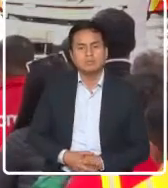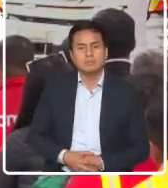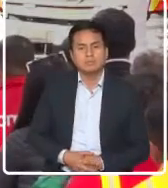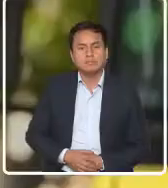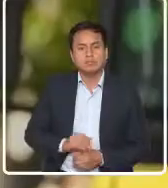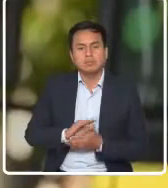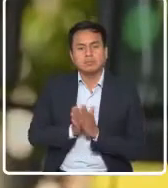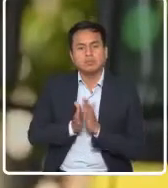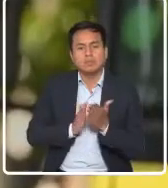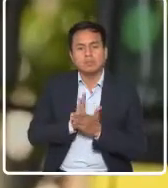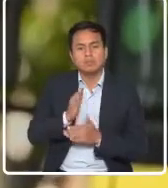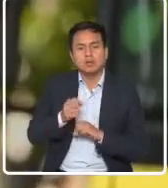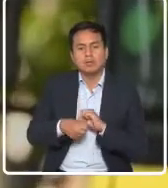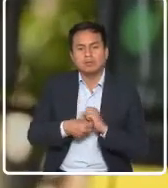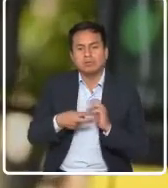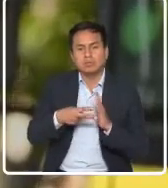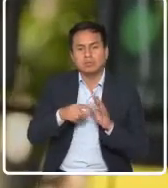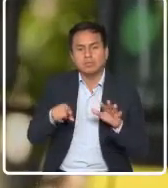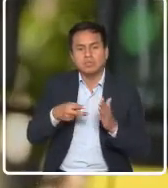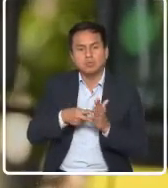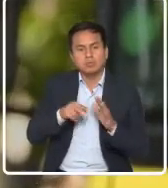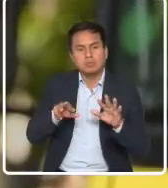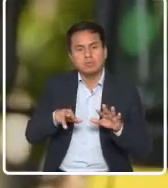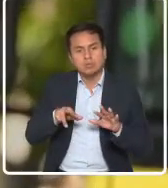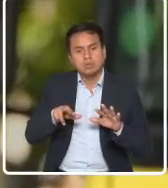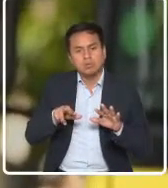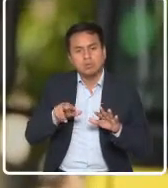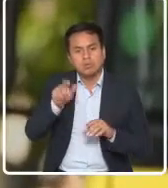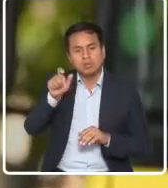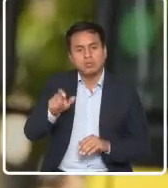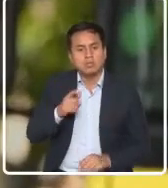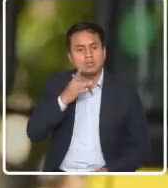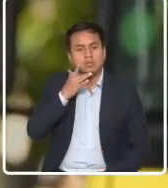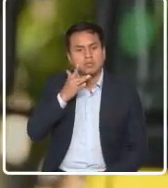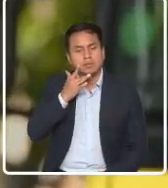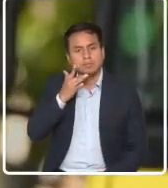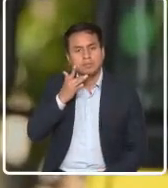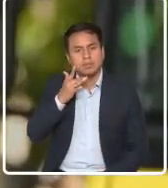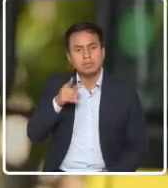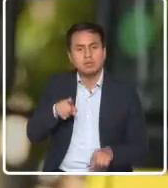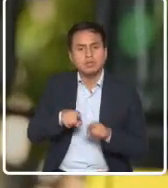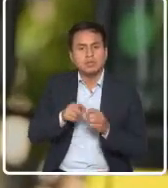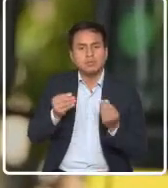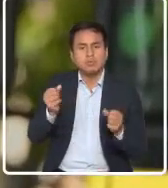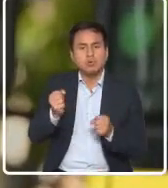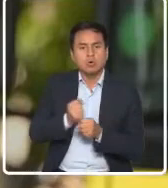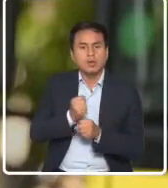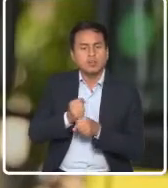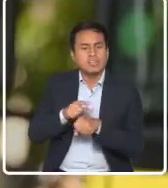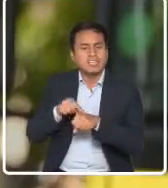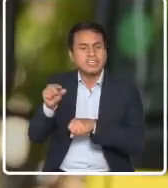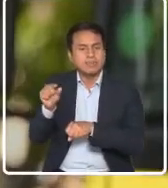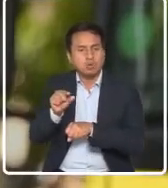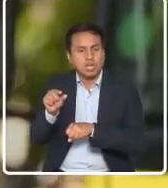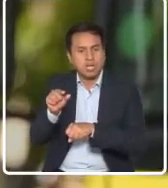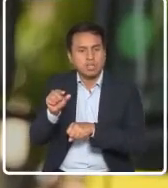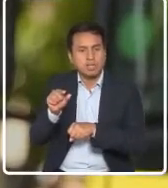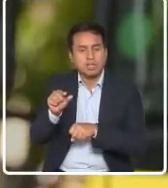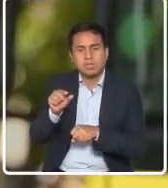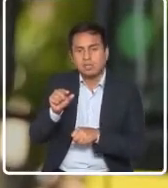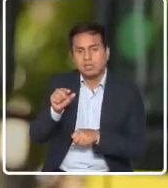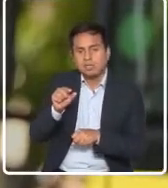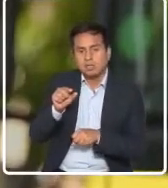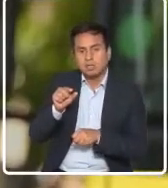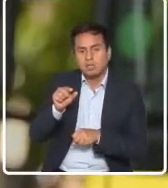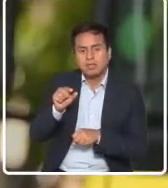Todo empezó el año 2017-2018, yo siendo una persona simple, como muchos obreros de temporada. Sin preceder